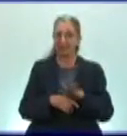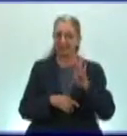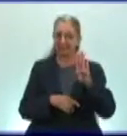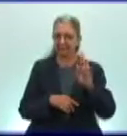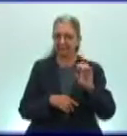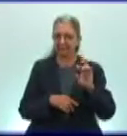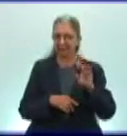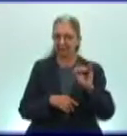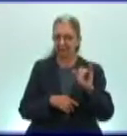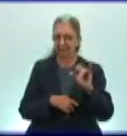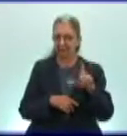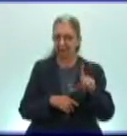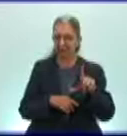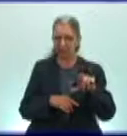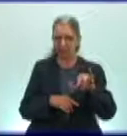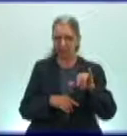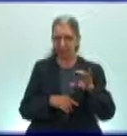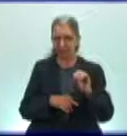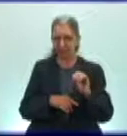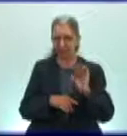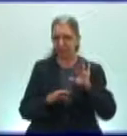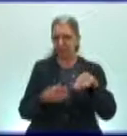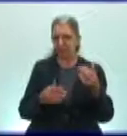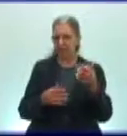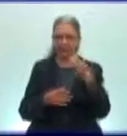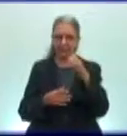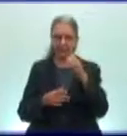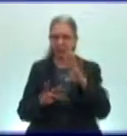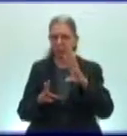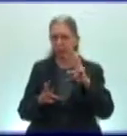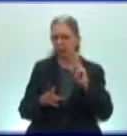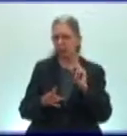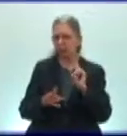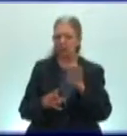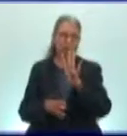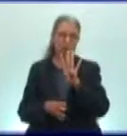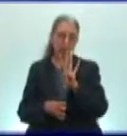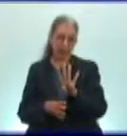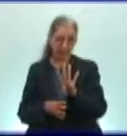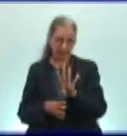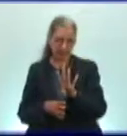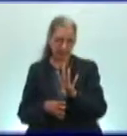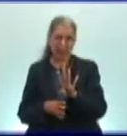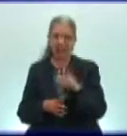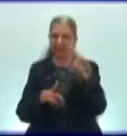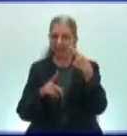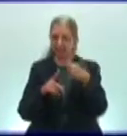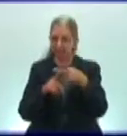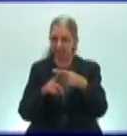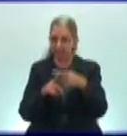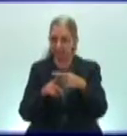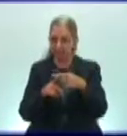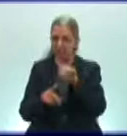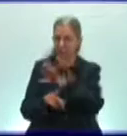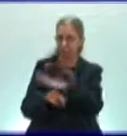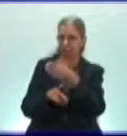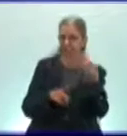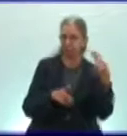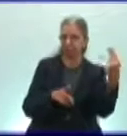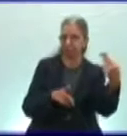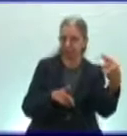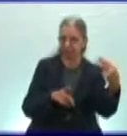berilio, partimos de la cantidad de electrones y a partir de ahí podemos saber, cómo es eléctricamente neutro, que tiene 4